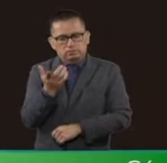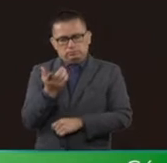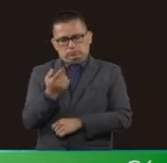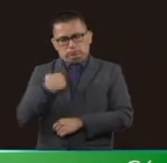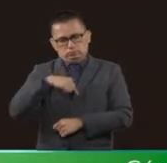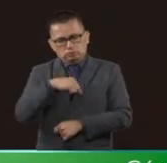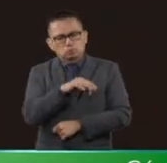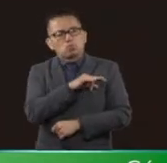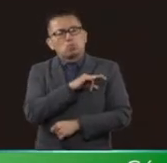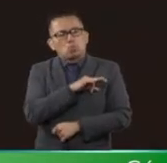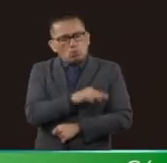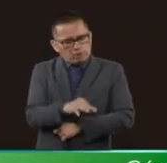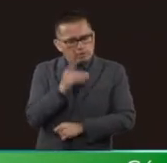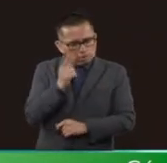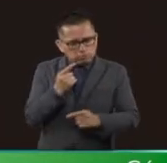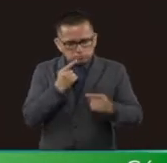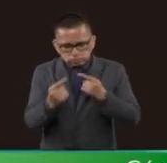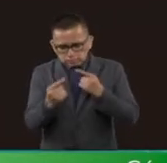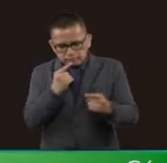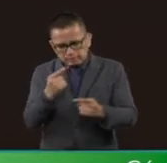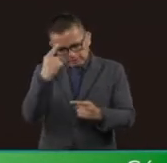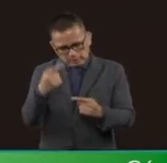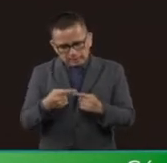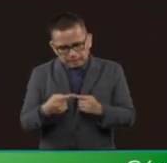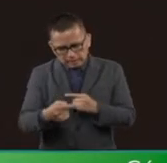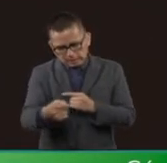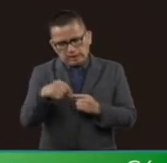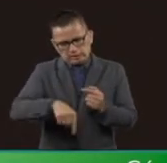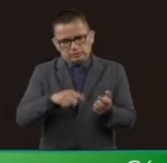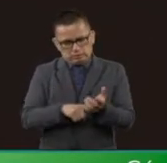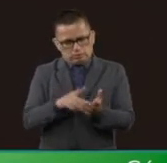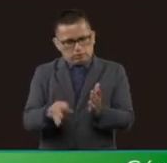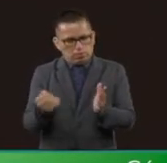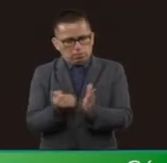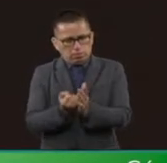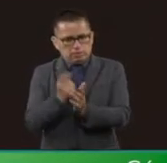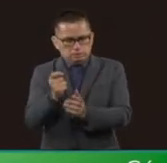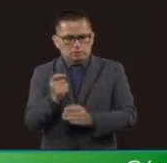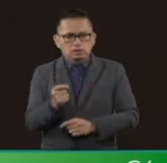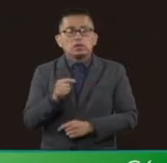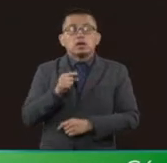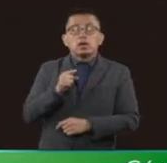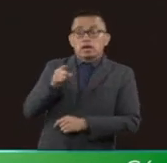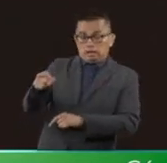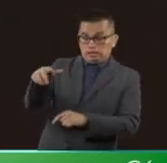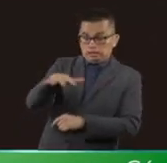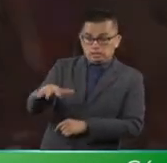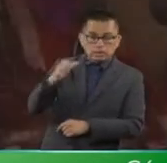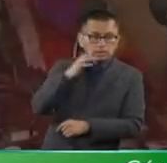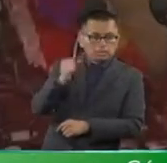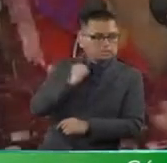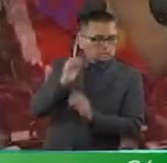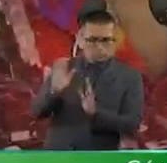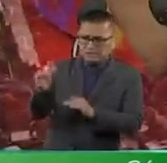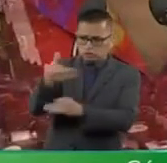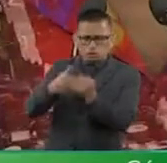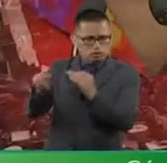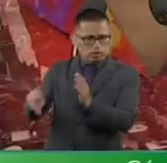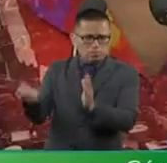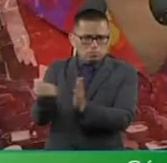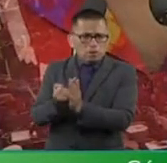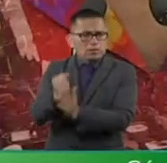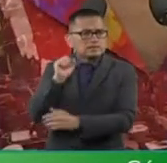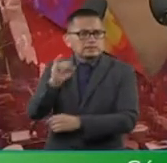discutirlo y podamos aprobarlo en esta Cámara, fue de manera unánime aprobado en el Senado. Es exactamente lo mismo